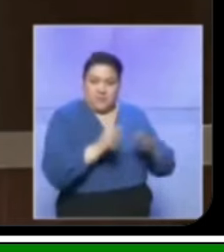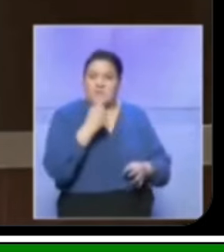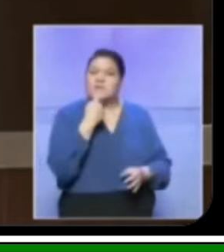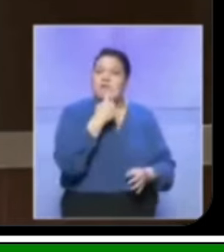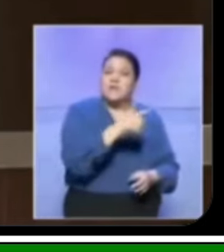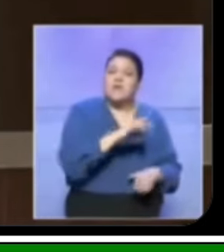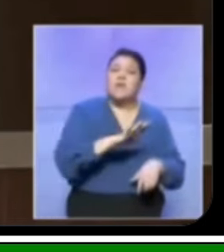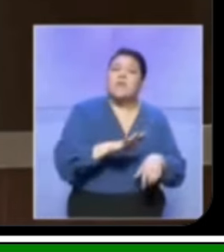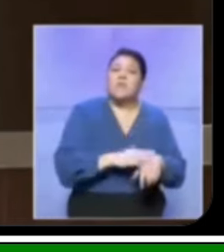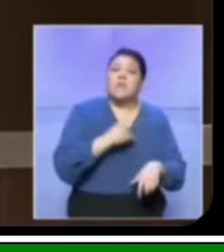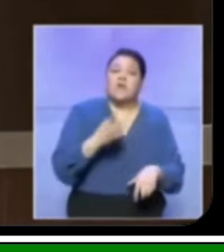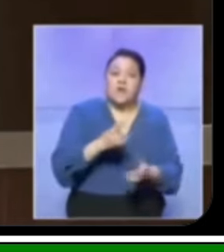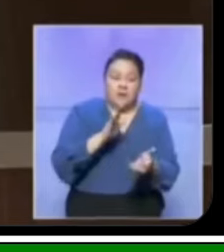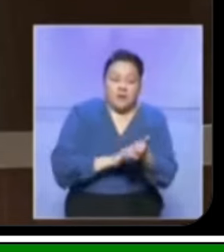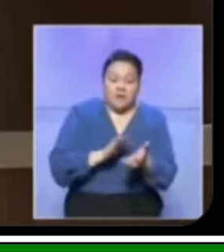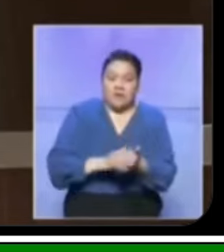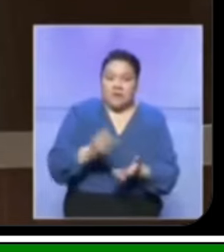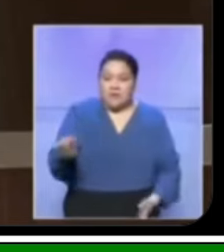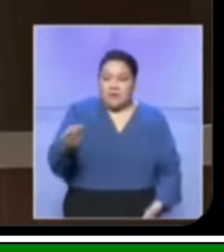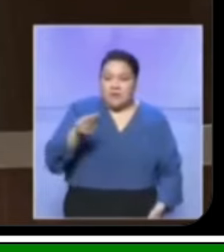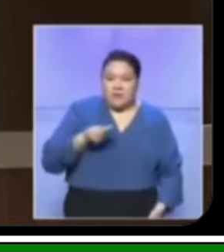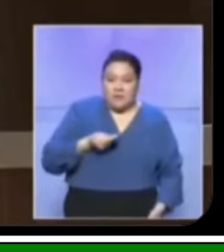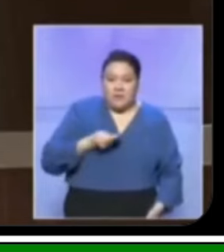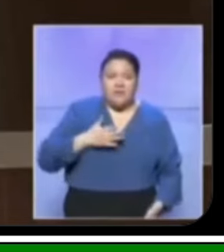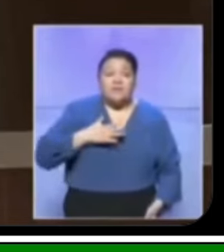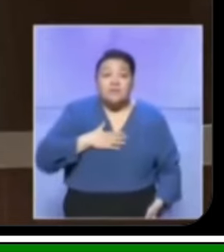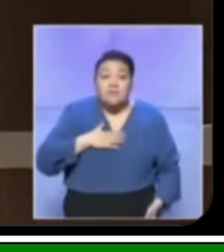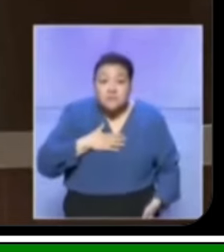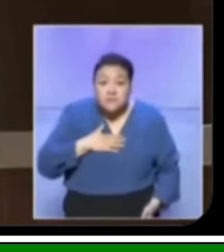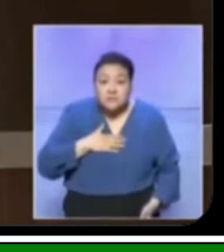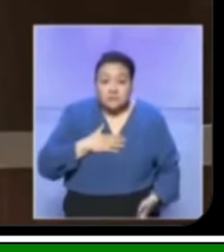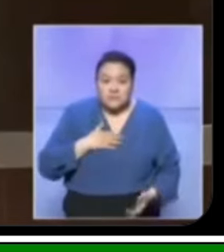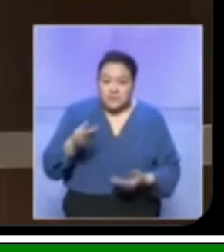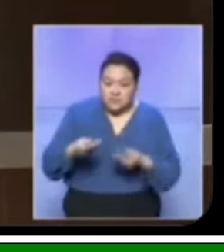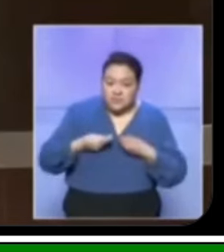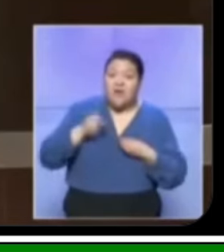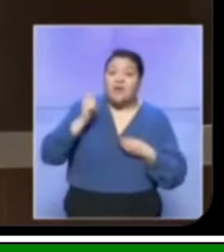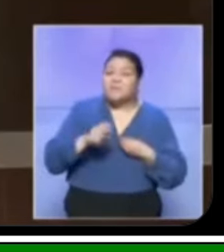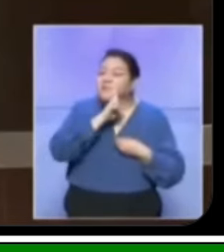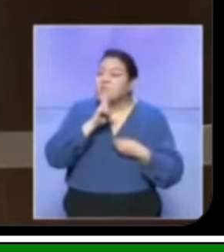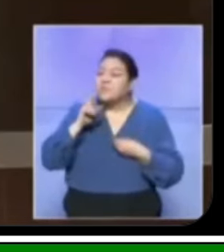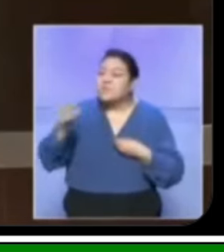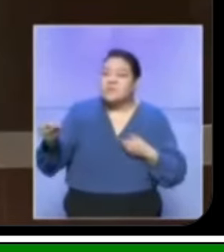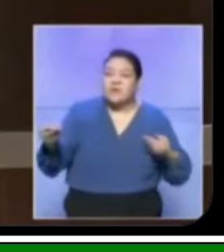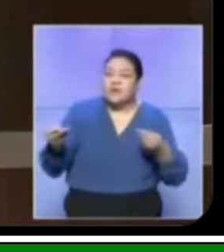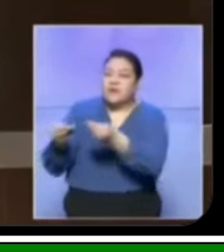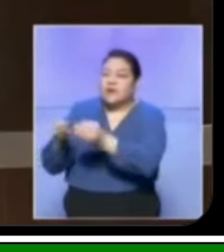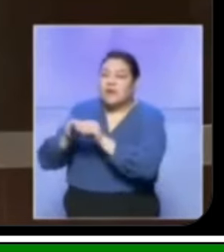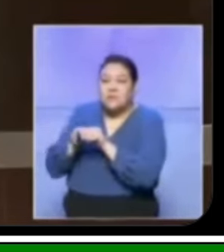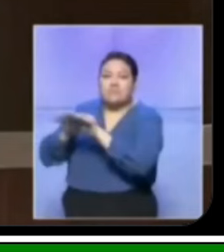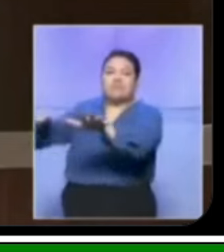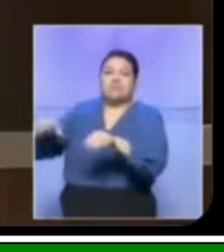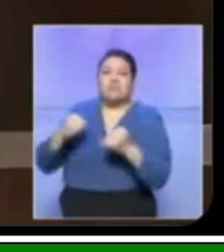la entrega física de mis proyectos tanto a los medios de comunicación como a